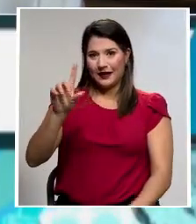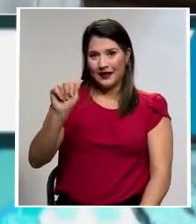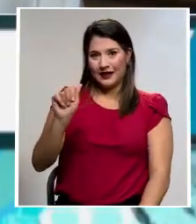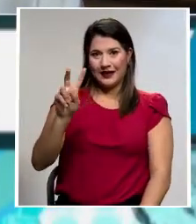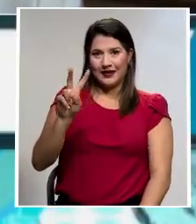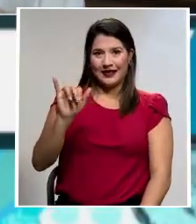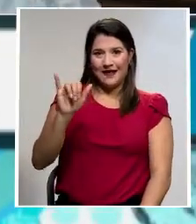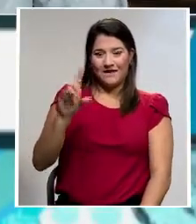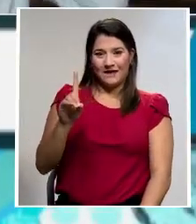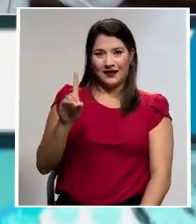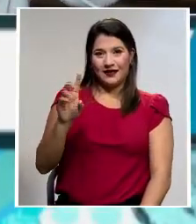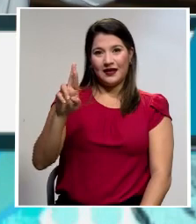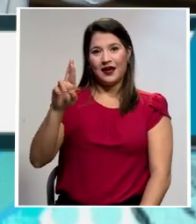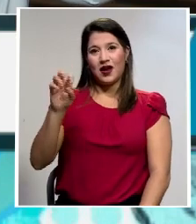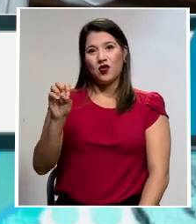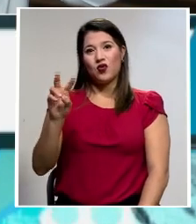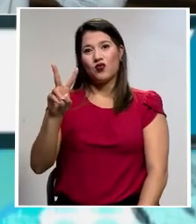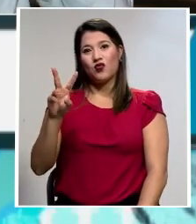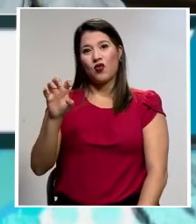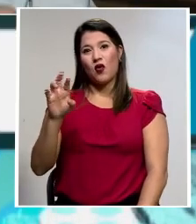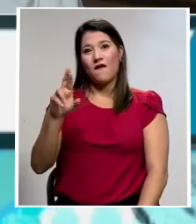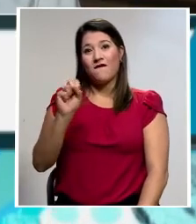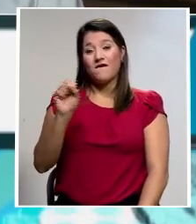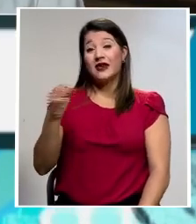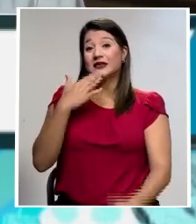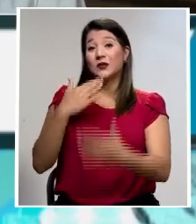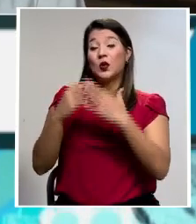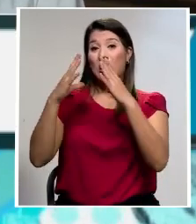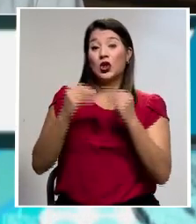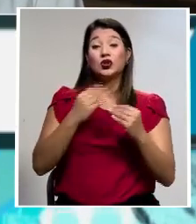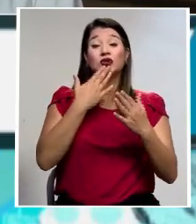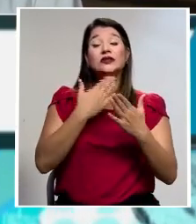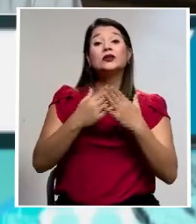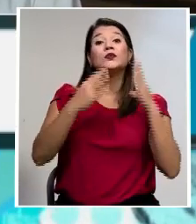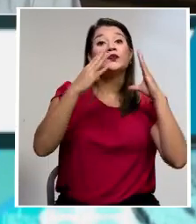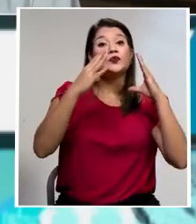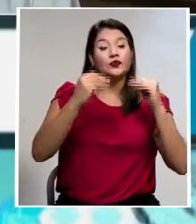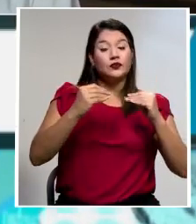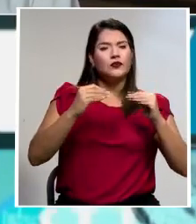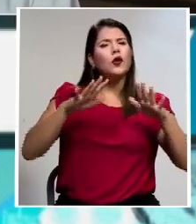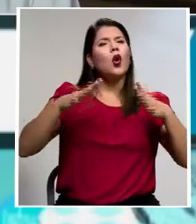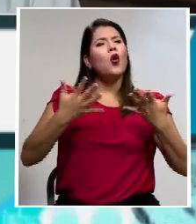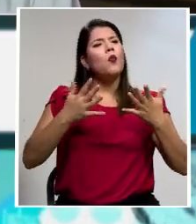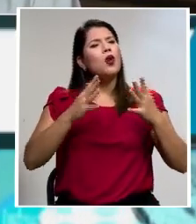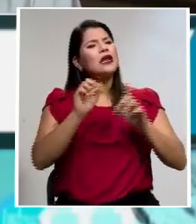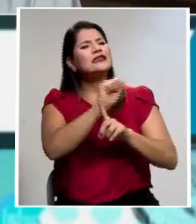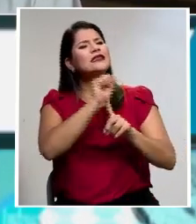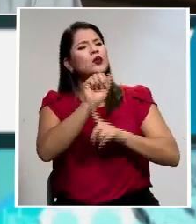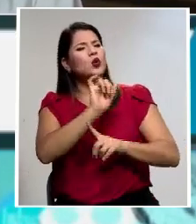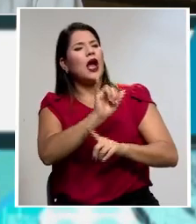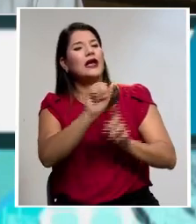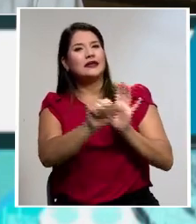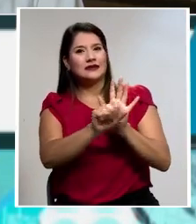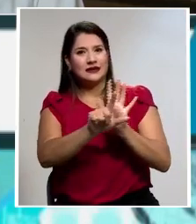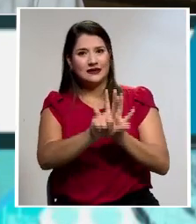David. Finalmente se aprobó el segundo debate. ¿Cuál es el ambiente allí en el Congreso?